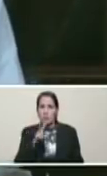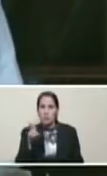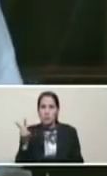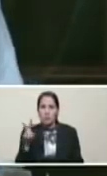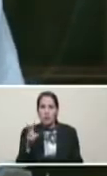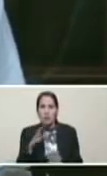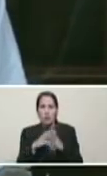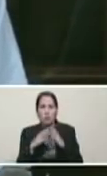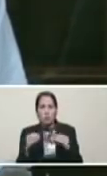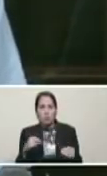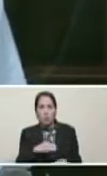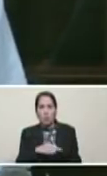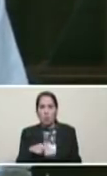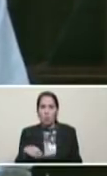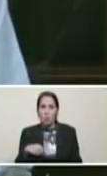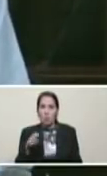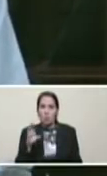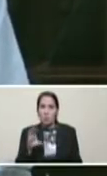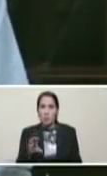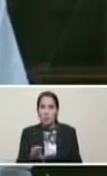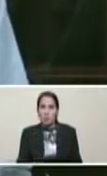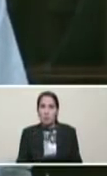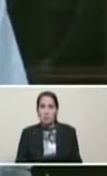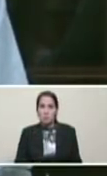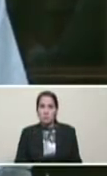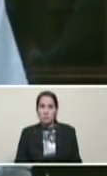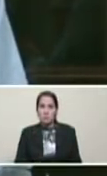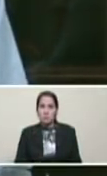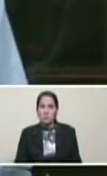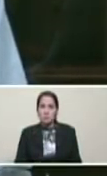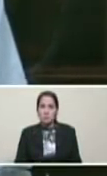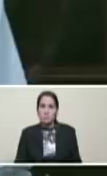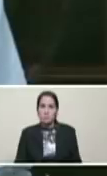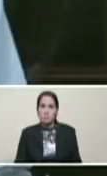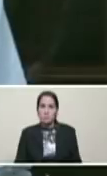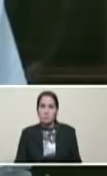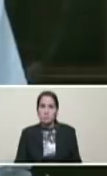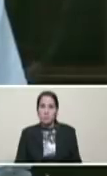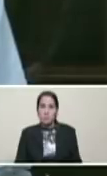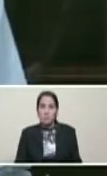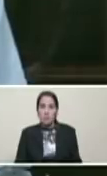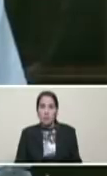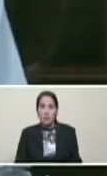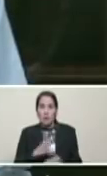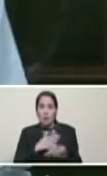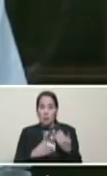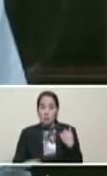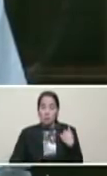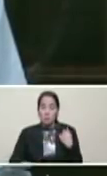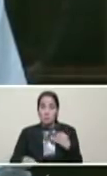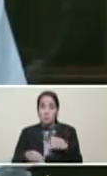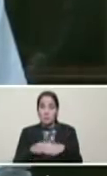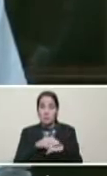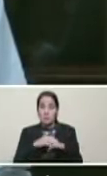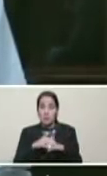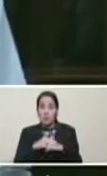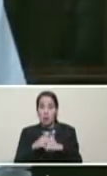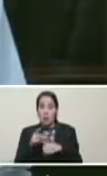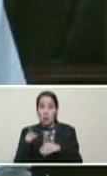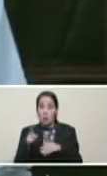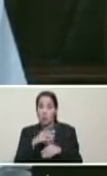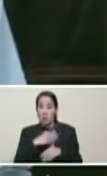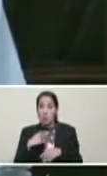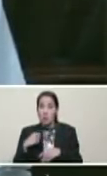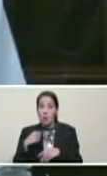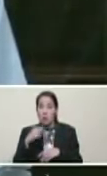país y a todo nuestro país bueno fíjense vicepresidente quisiera un comentario a usted sobre todos estos procesos de